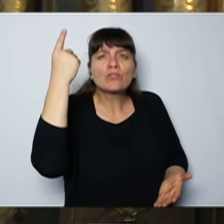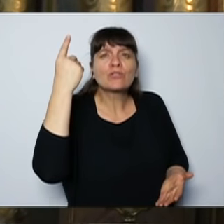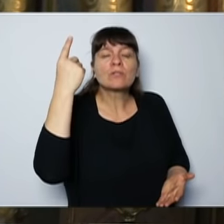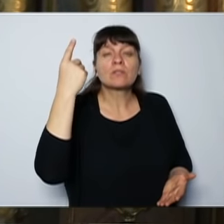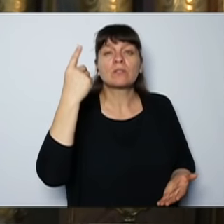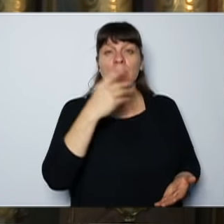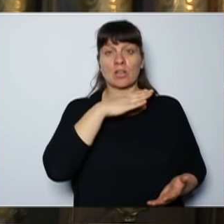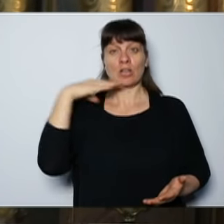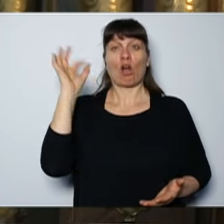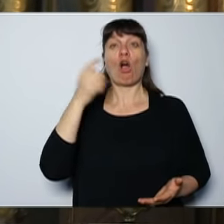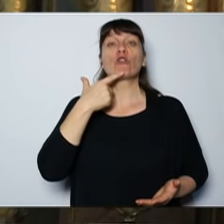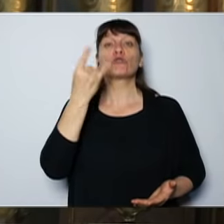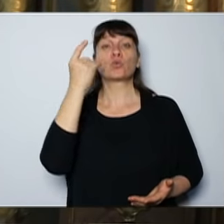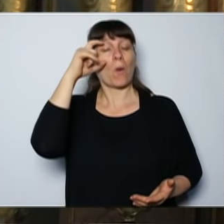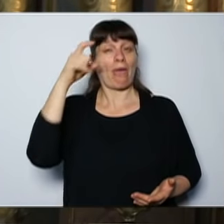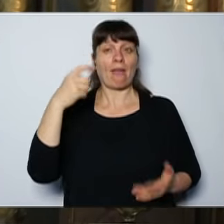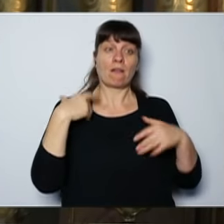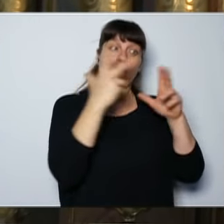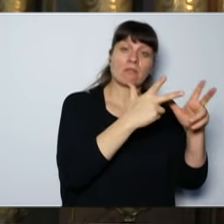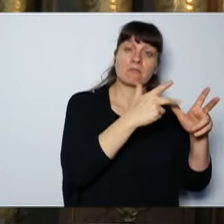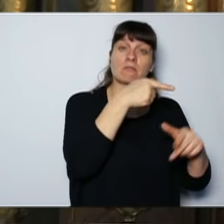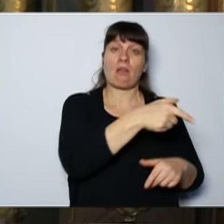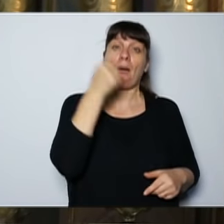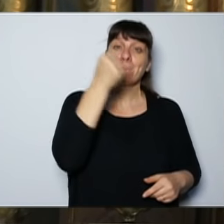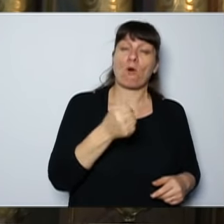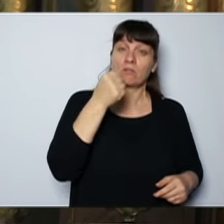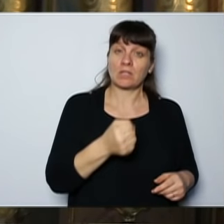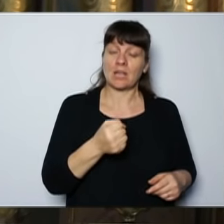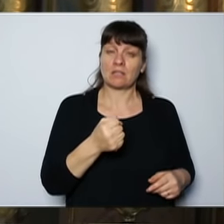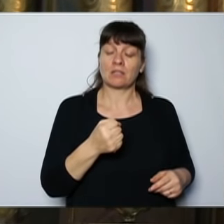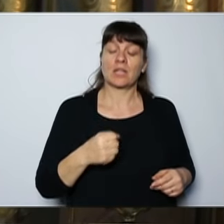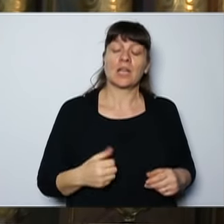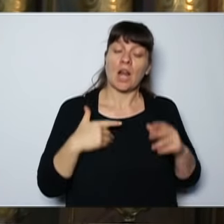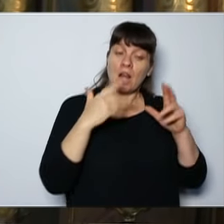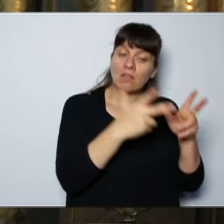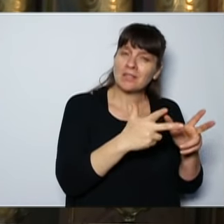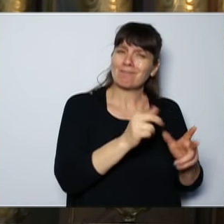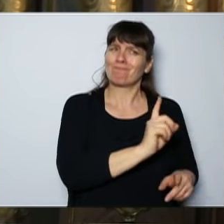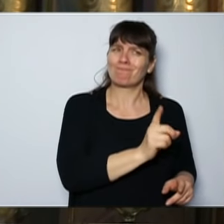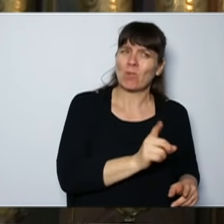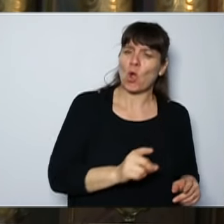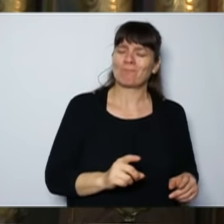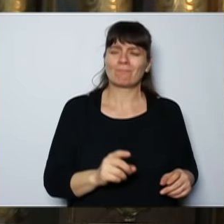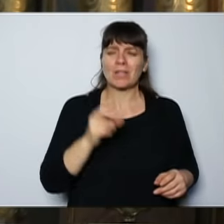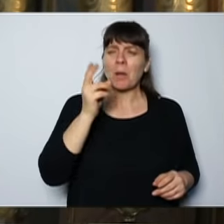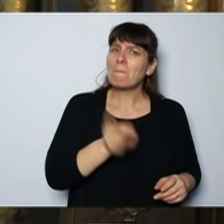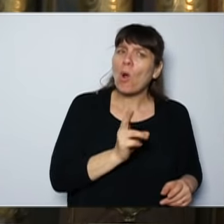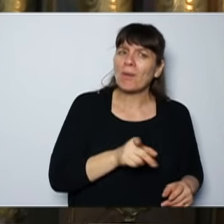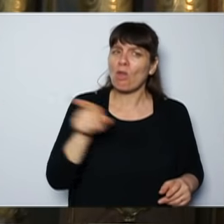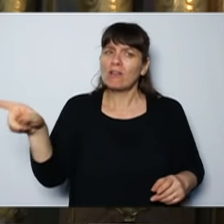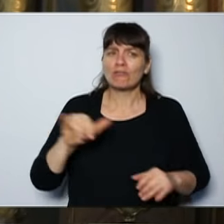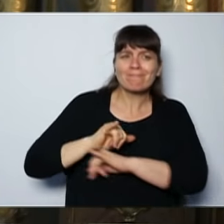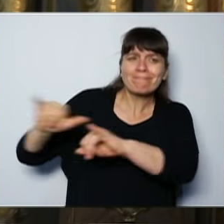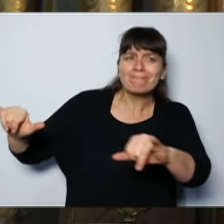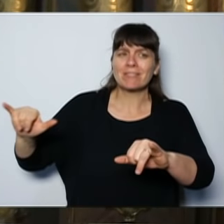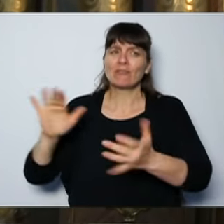Y Josué le recomienda a Moisés y le dice: no se lo permita,